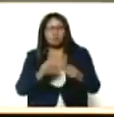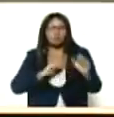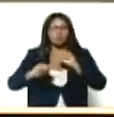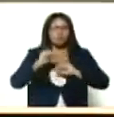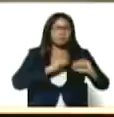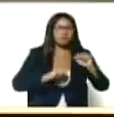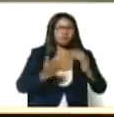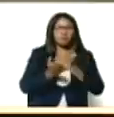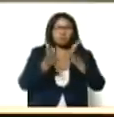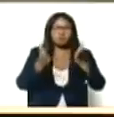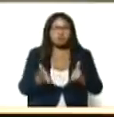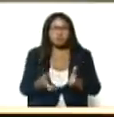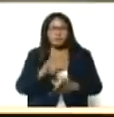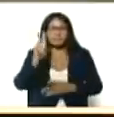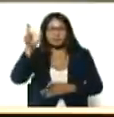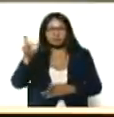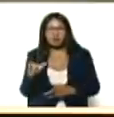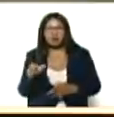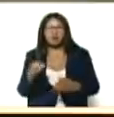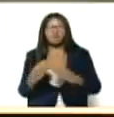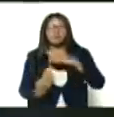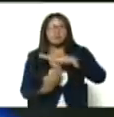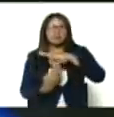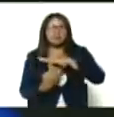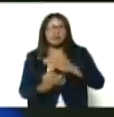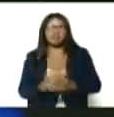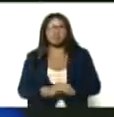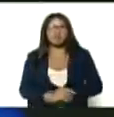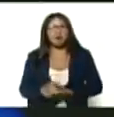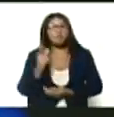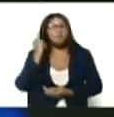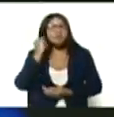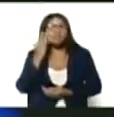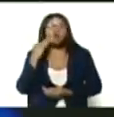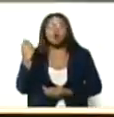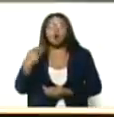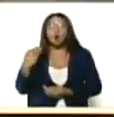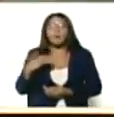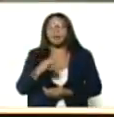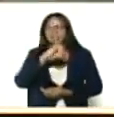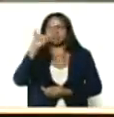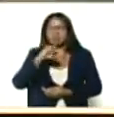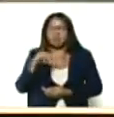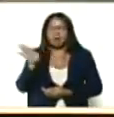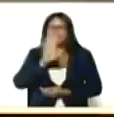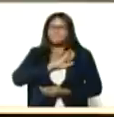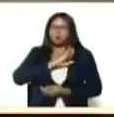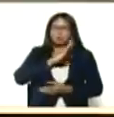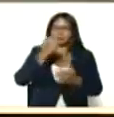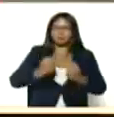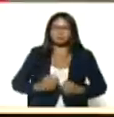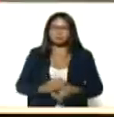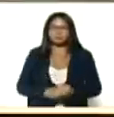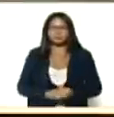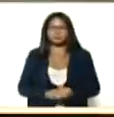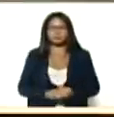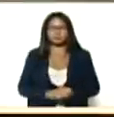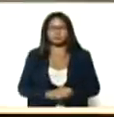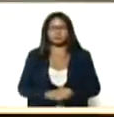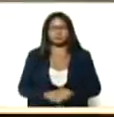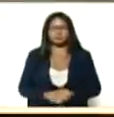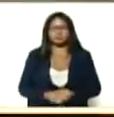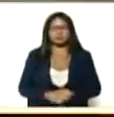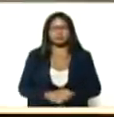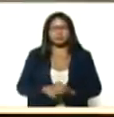movimiento estudiantil venezolano de educación media. Esta muchacha, pues, Zuliana de pura cepa. Leonardo